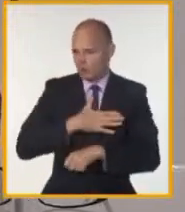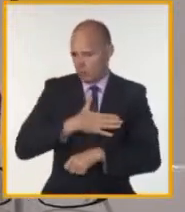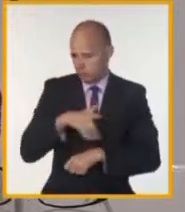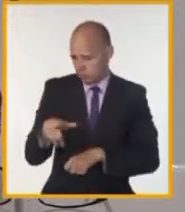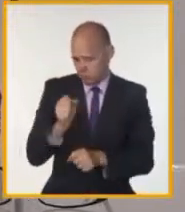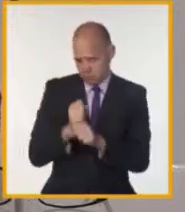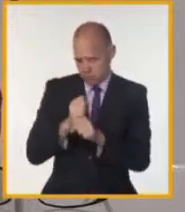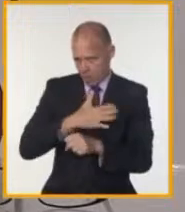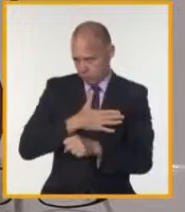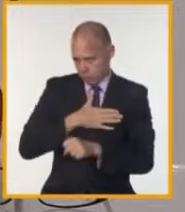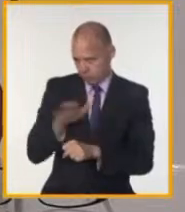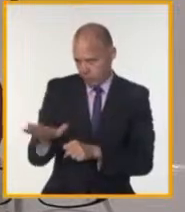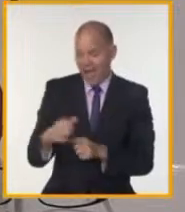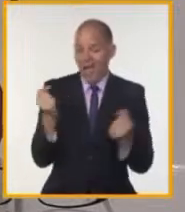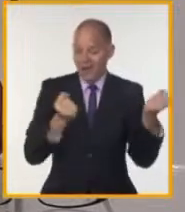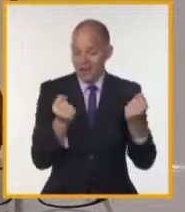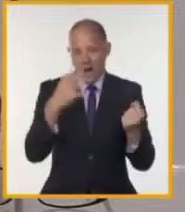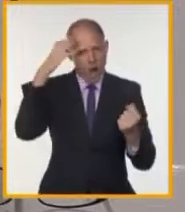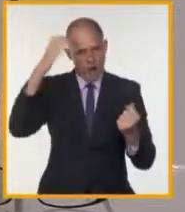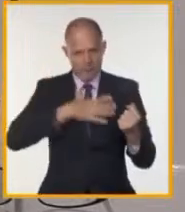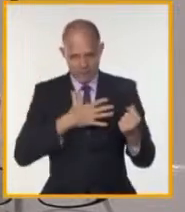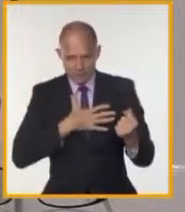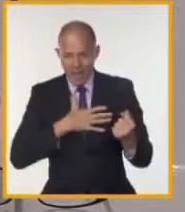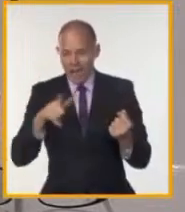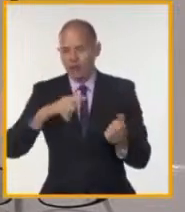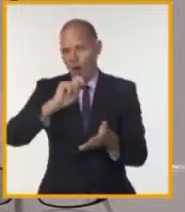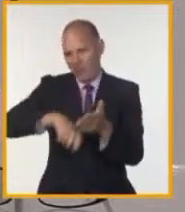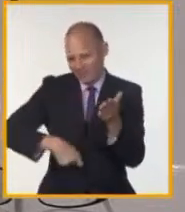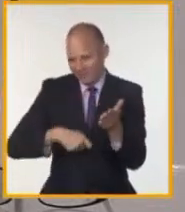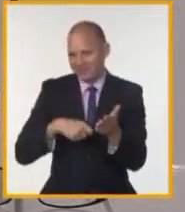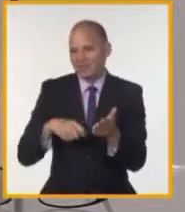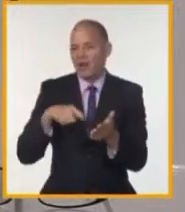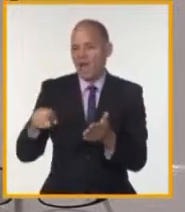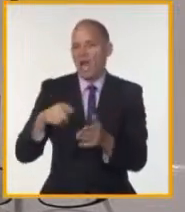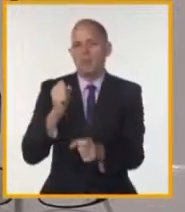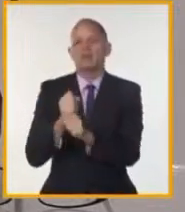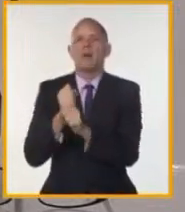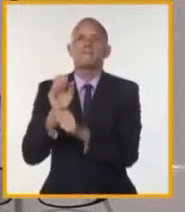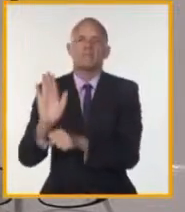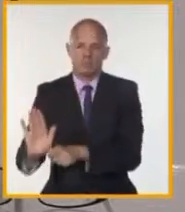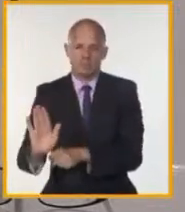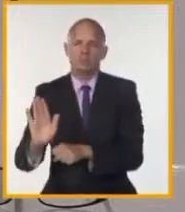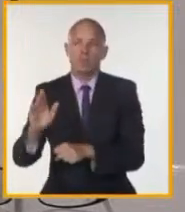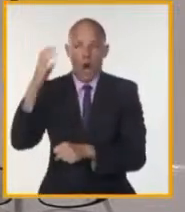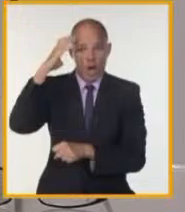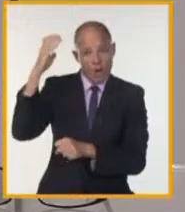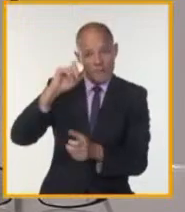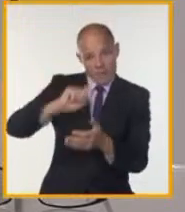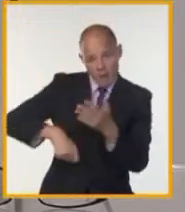auto estatal donde se arrenda, media un contrato entre las partes. Por eso es un modelo de gestión de nuevo tipo.